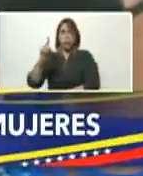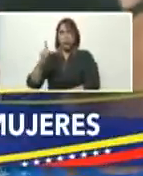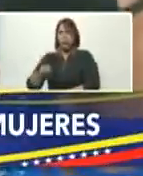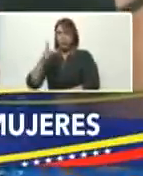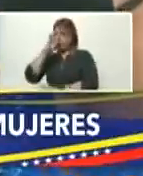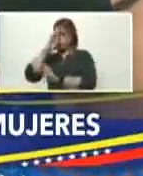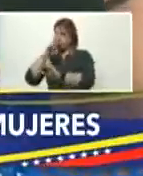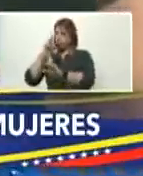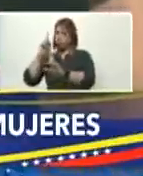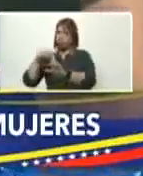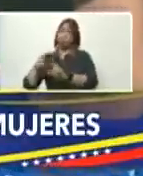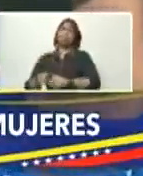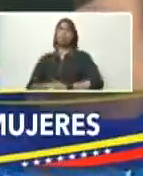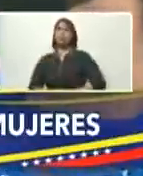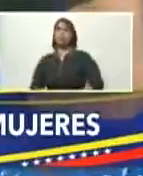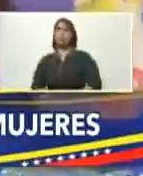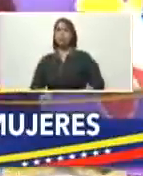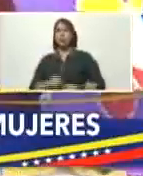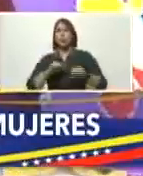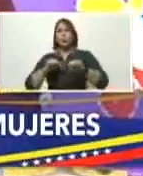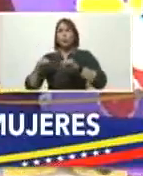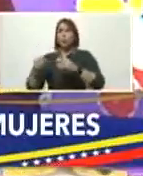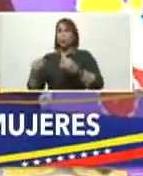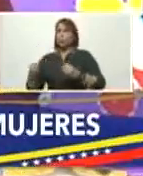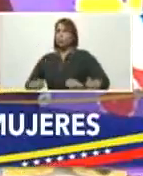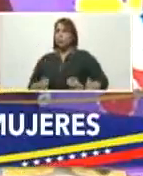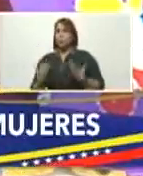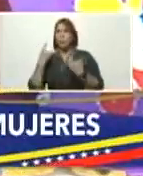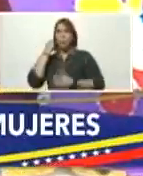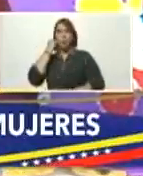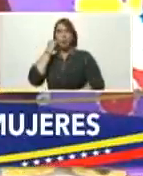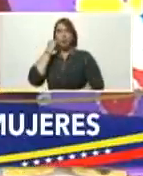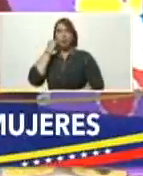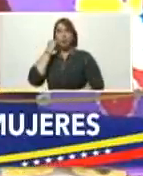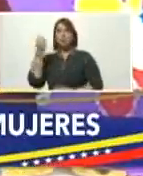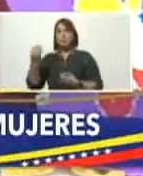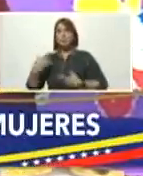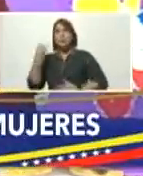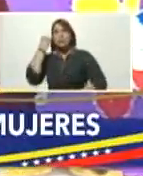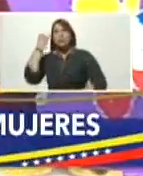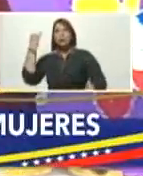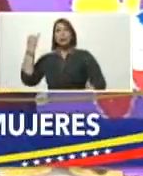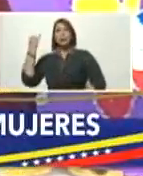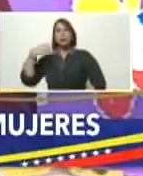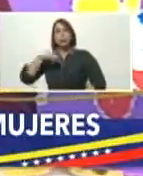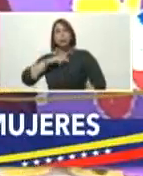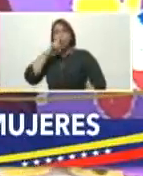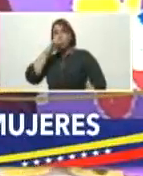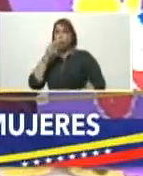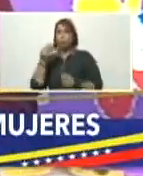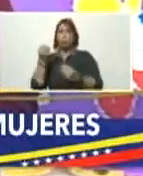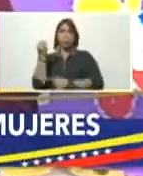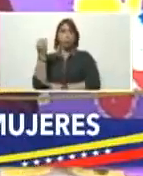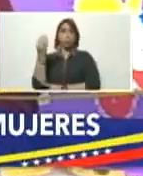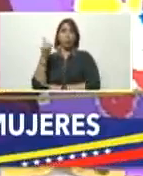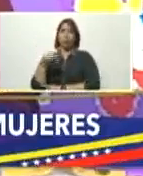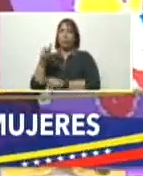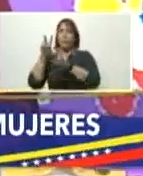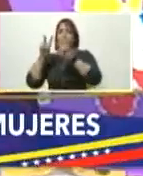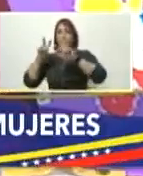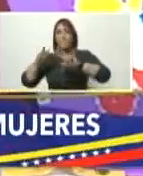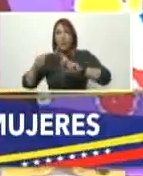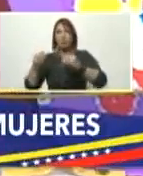reconocerlo, decirlo, ha movido mucha mística de la mujer, nos ha inspirado. Estamos en un año de mucho congreso, de mucha revisión,